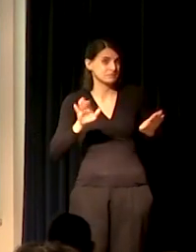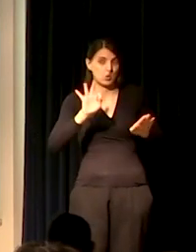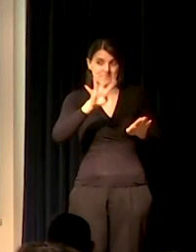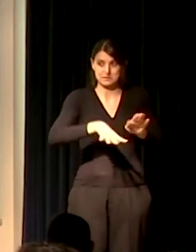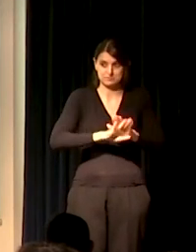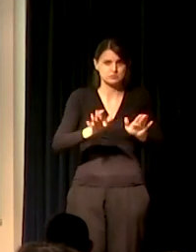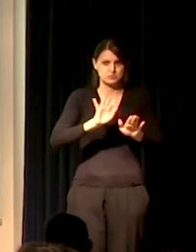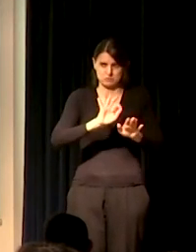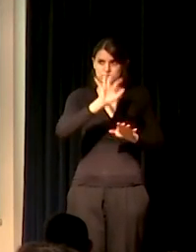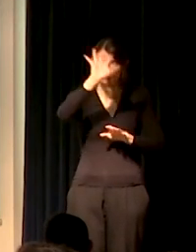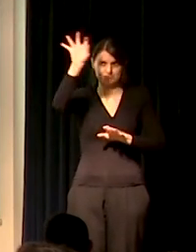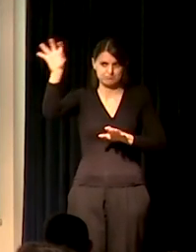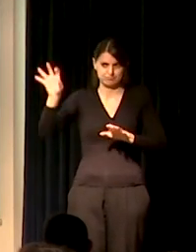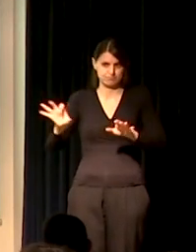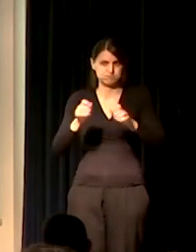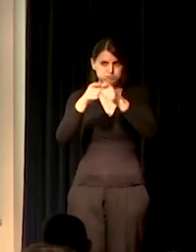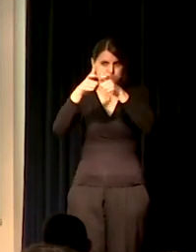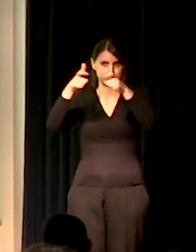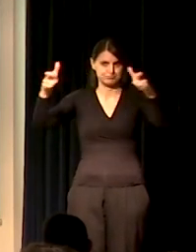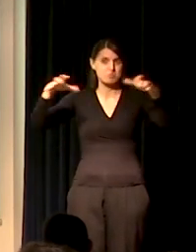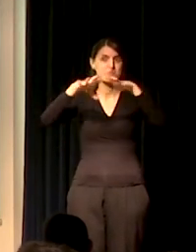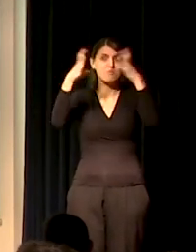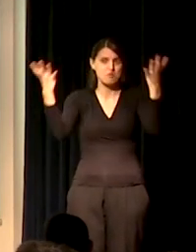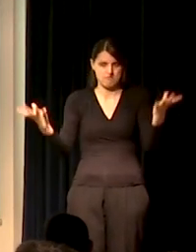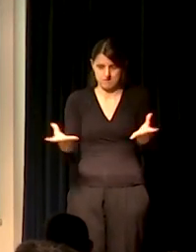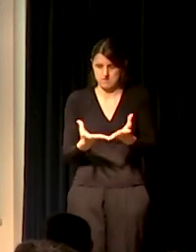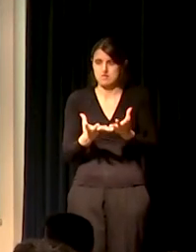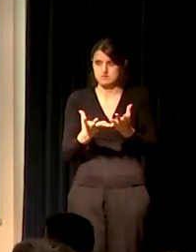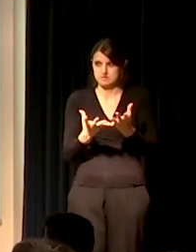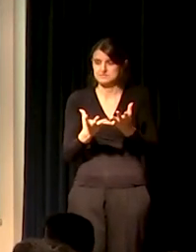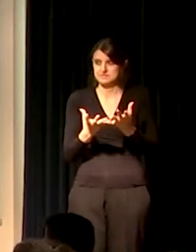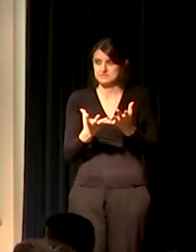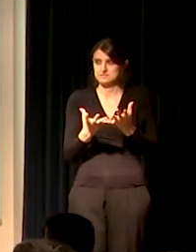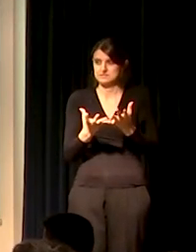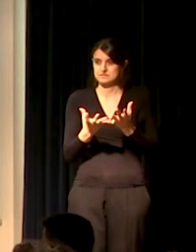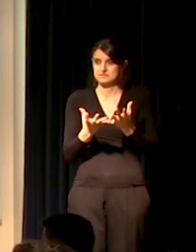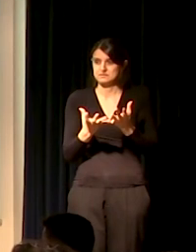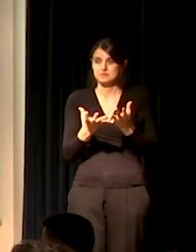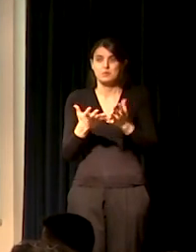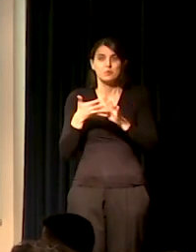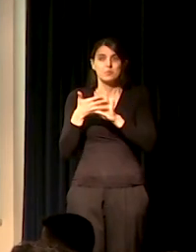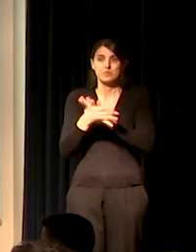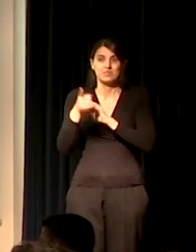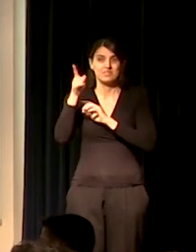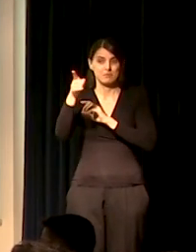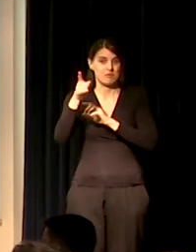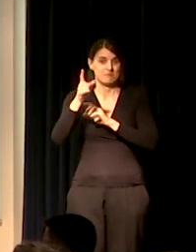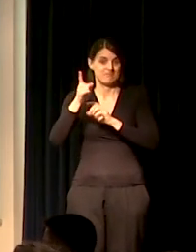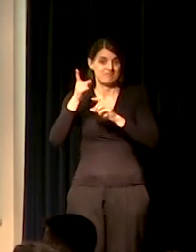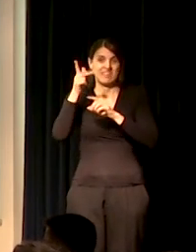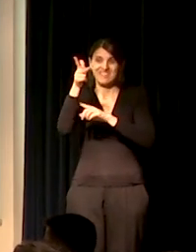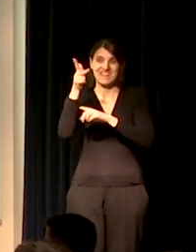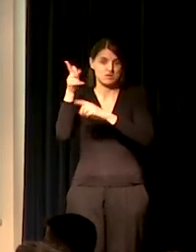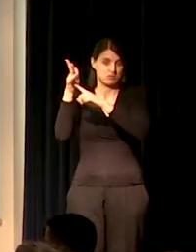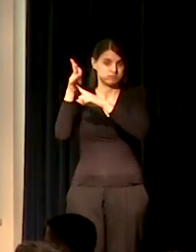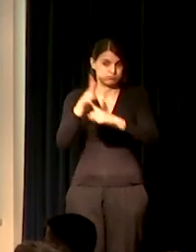hablando de que es un fenómeno global y es un fenómeno que realmente tiene que ver con la esencia básica de la vulneración de los derechos, con lo